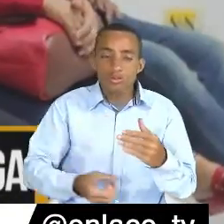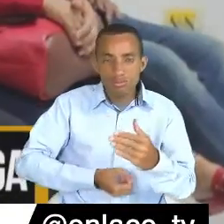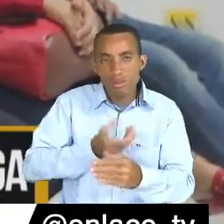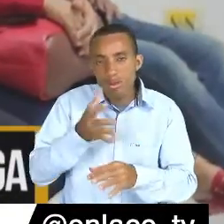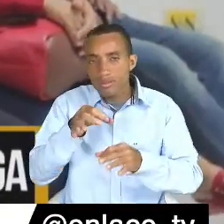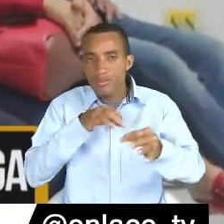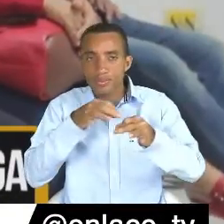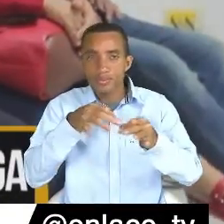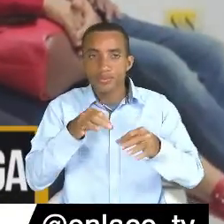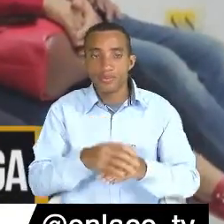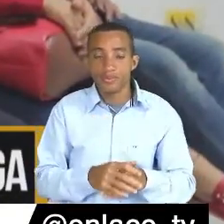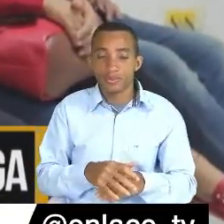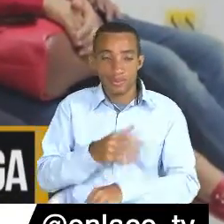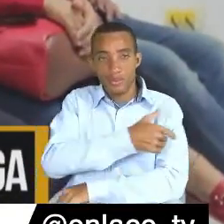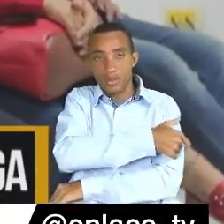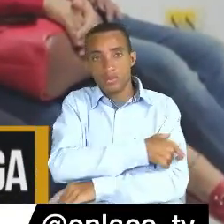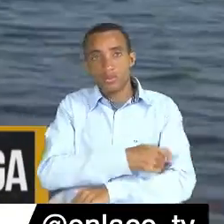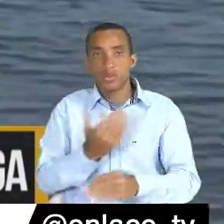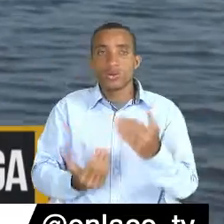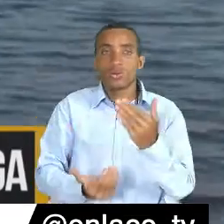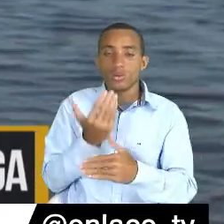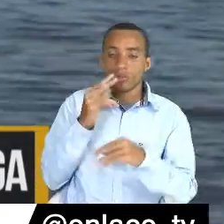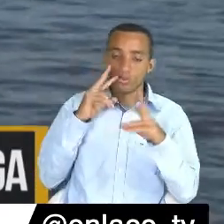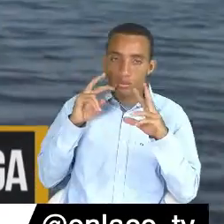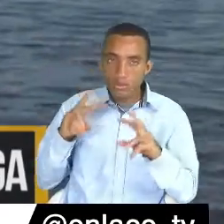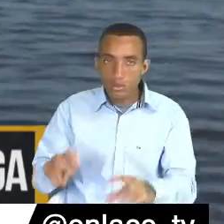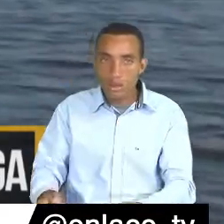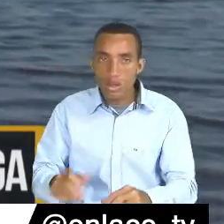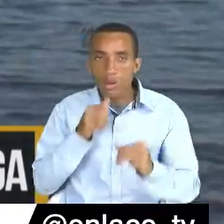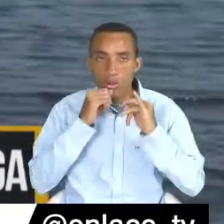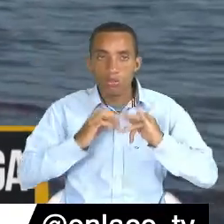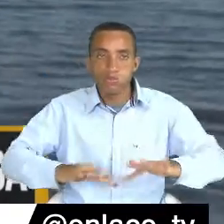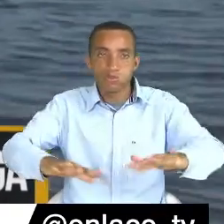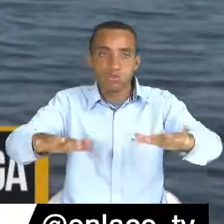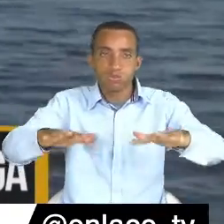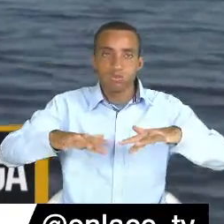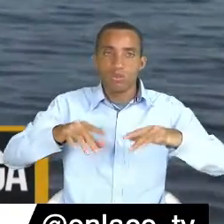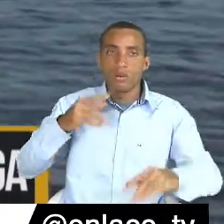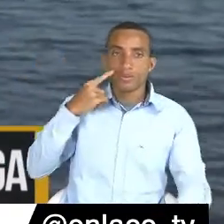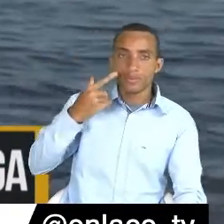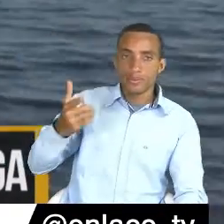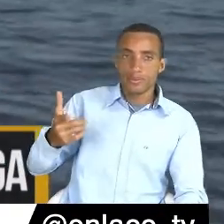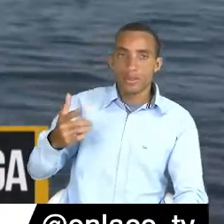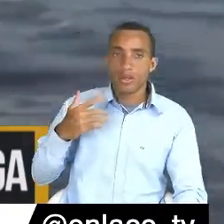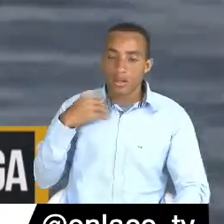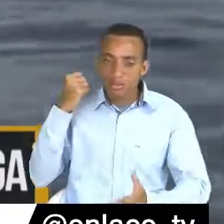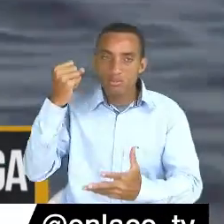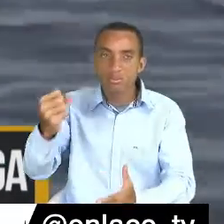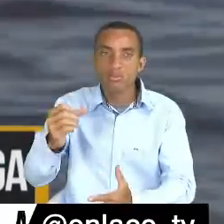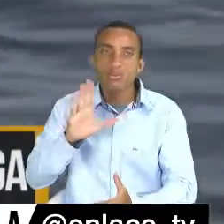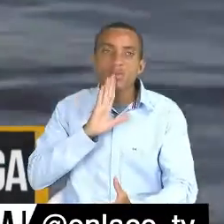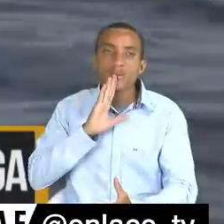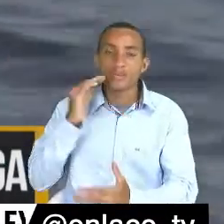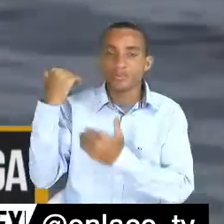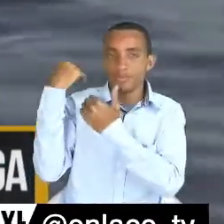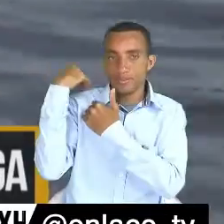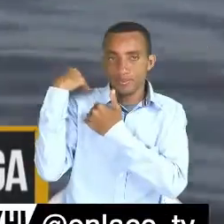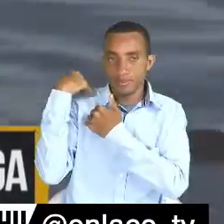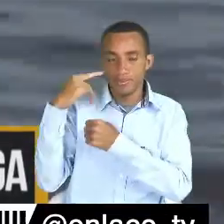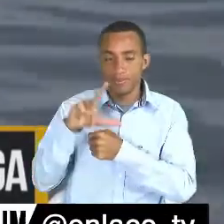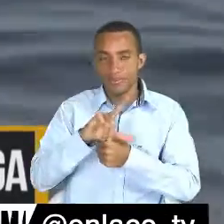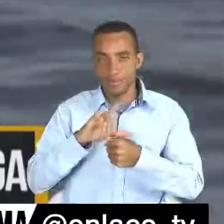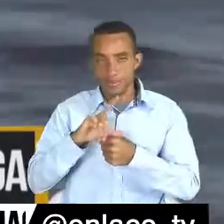que de este comité nacerán nuevos estudios al espejo hídrico, los cuales serán costeados por el municipio, pero que no será el gobierno el que definirá